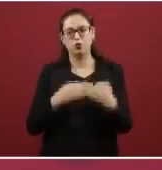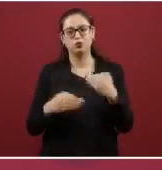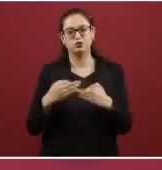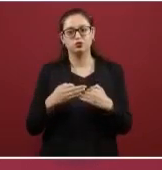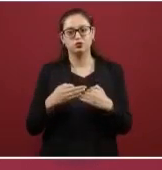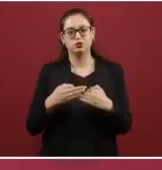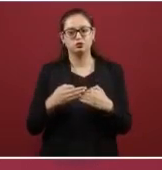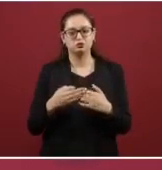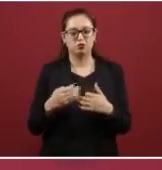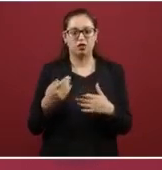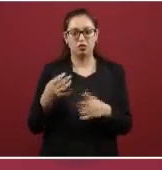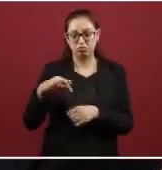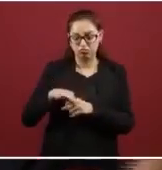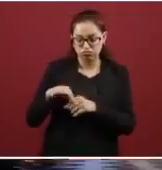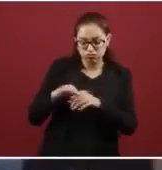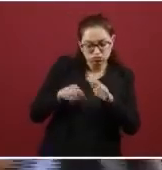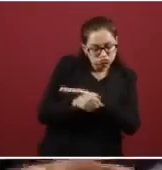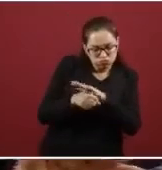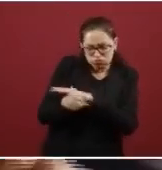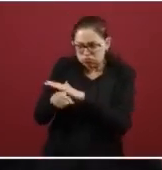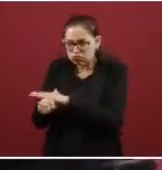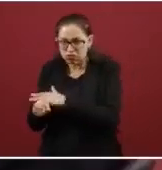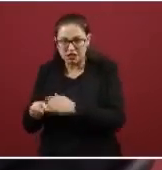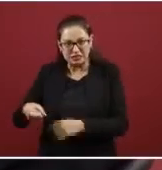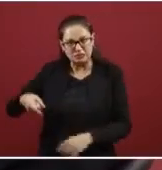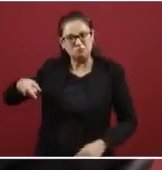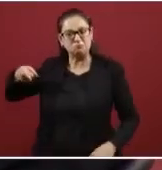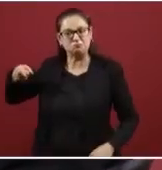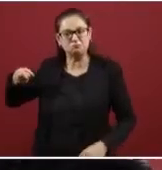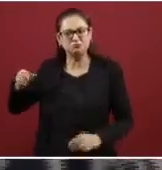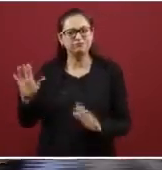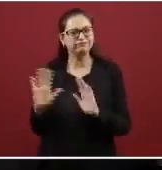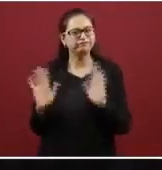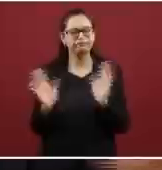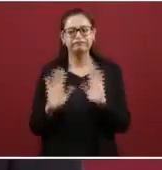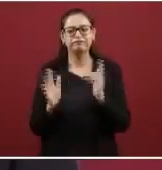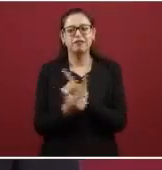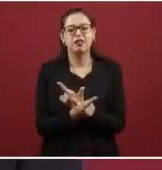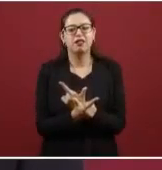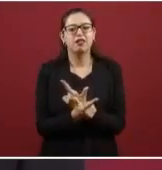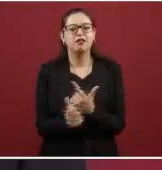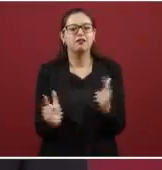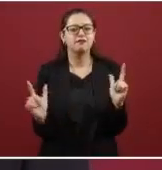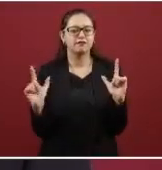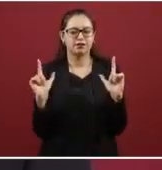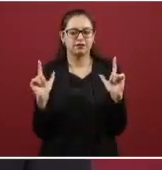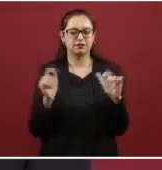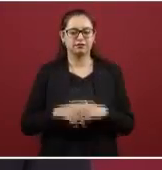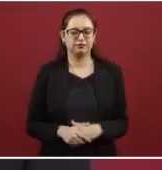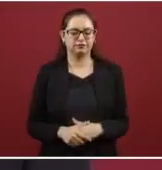sin compra de voto, sin amenazas, voto libre.